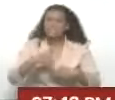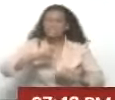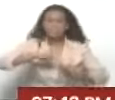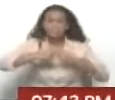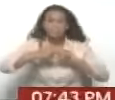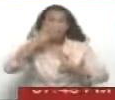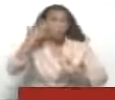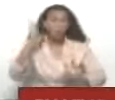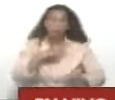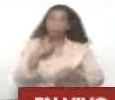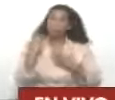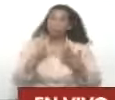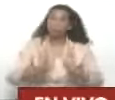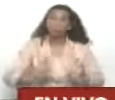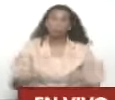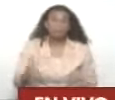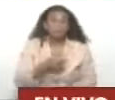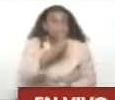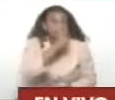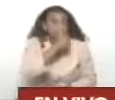Pudiera no sobrevivir a esta operación.